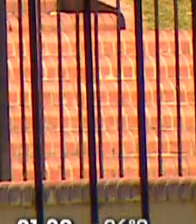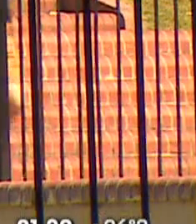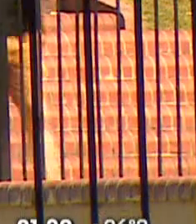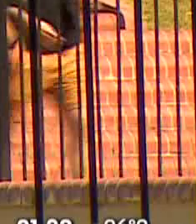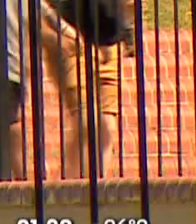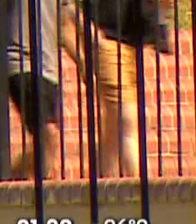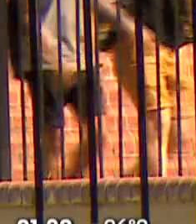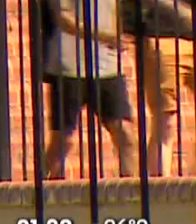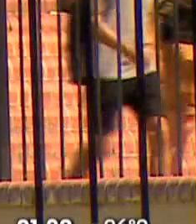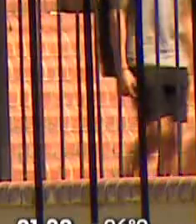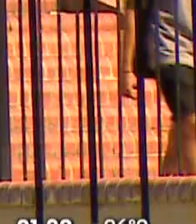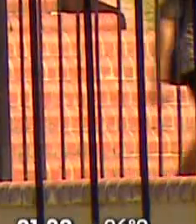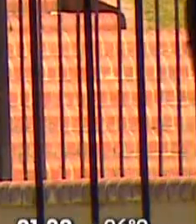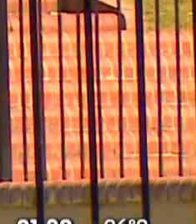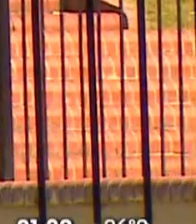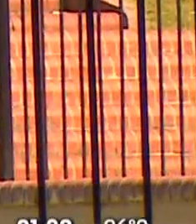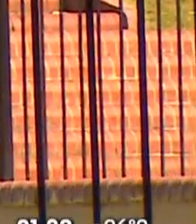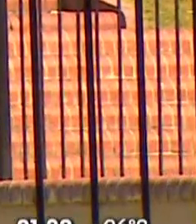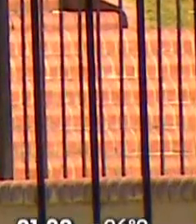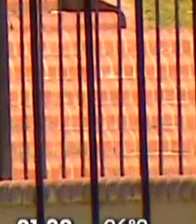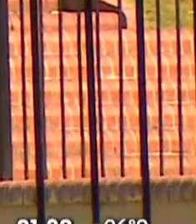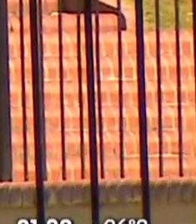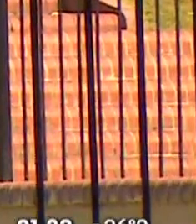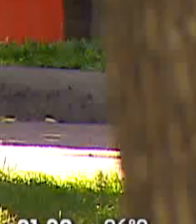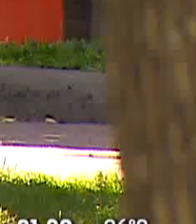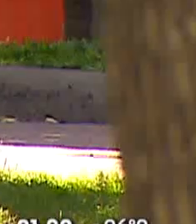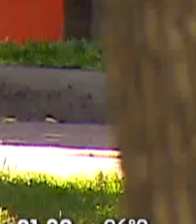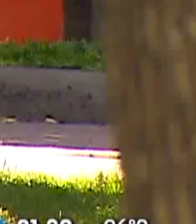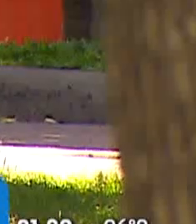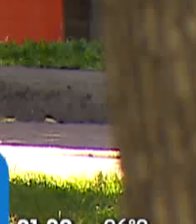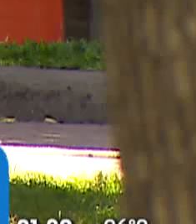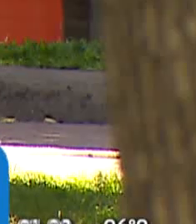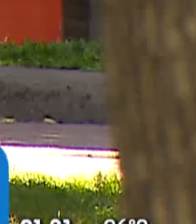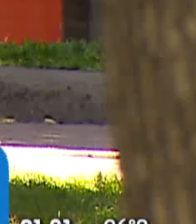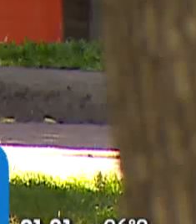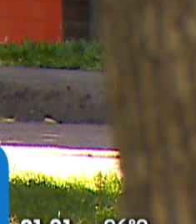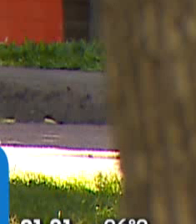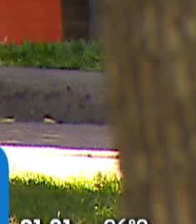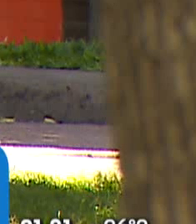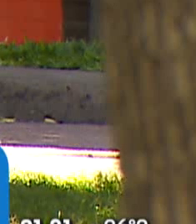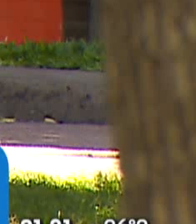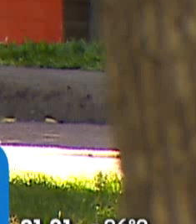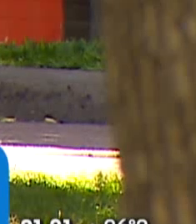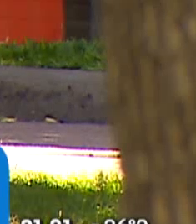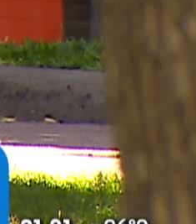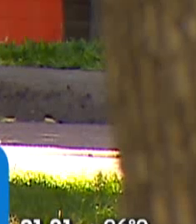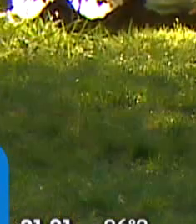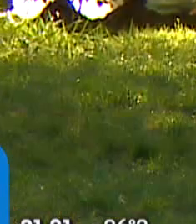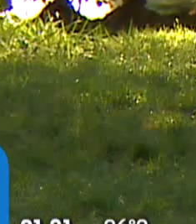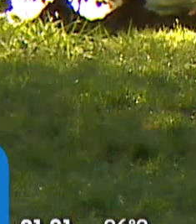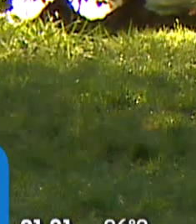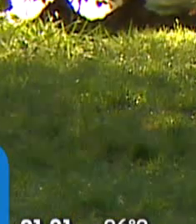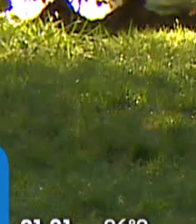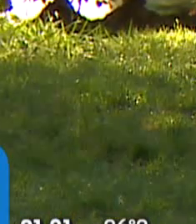hablando dentro de lo que es el marco de los festejos por el Año Nuevo, a pesar de las advertencias de las autoridades